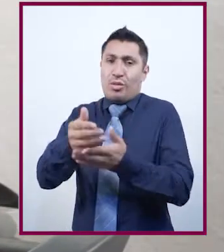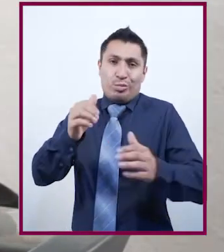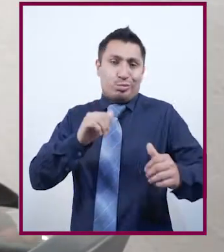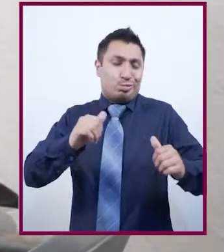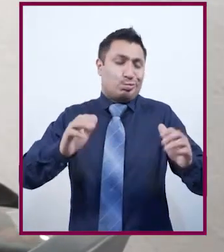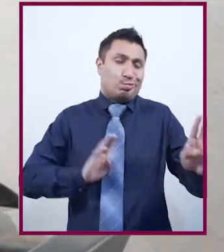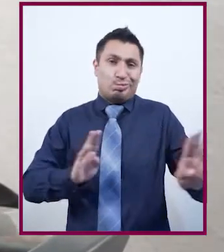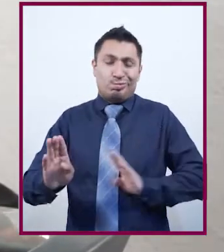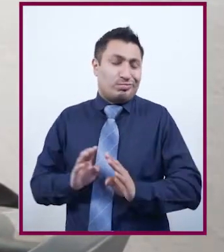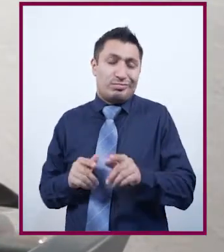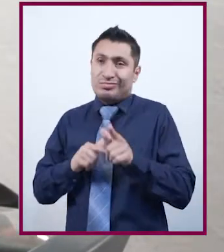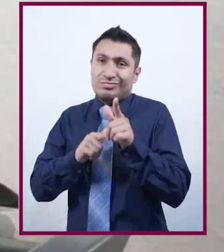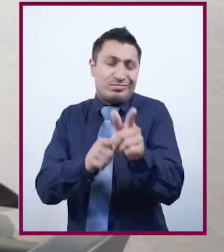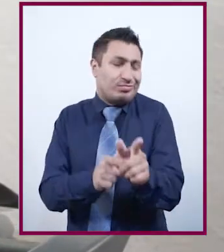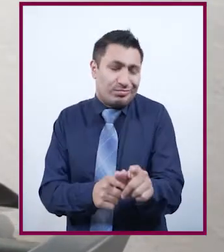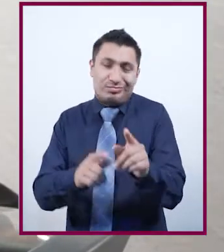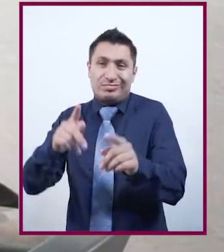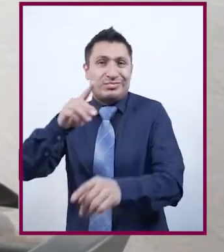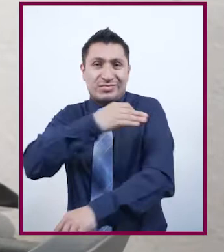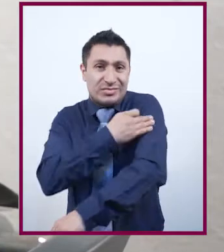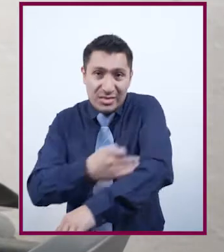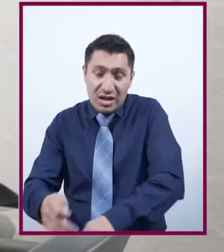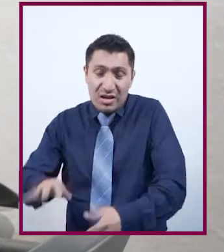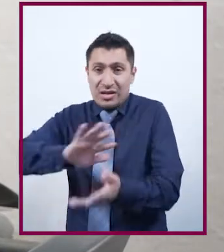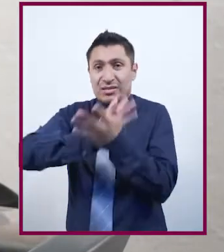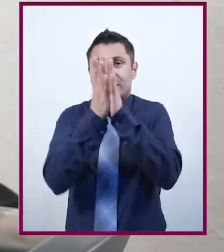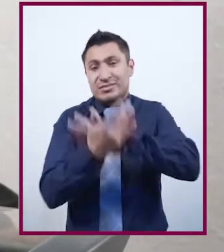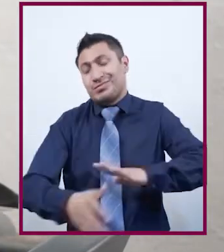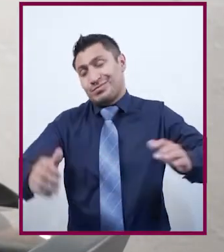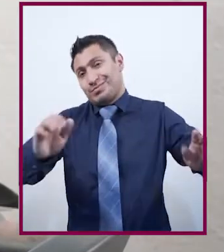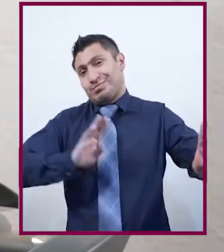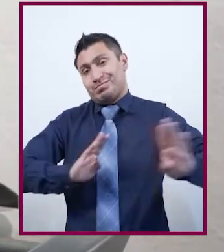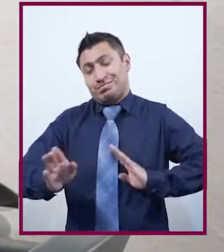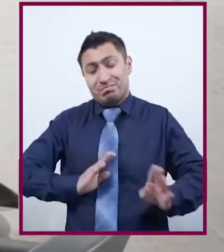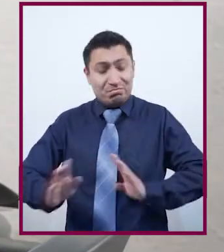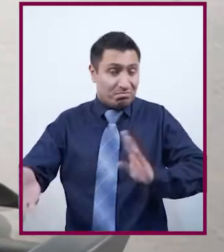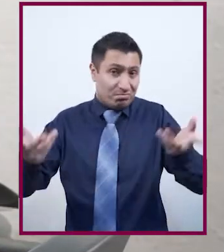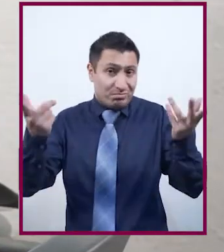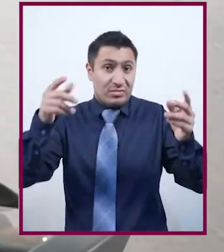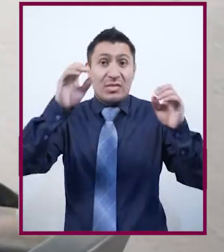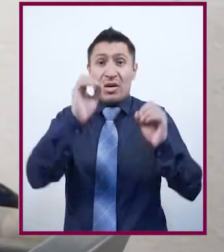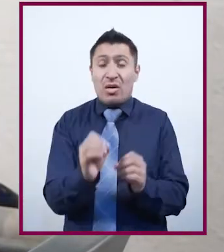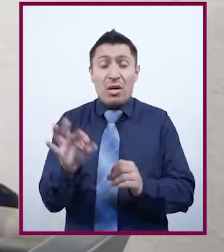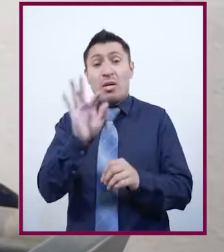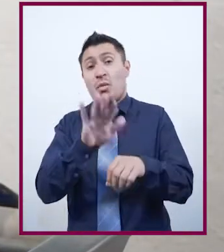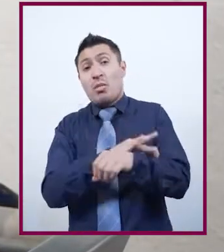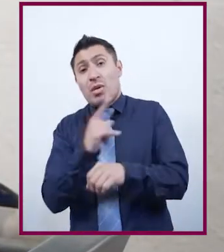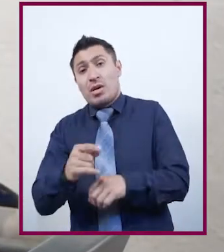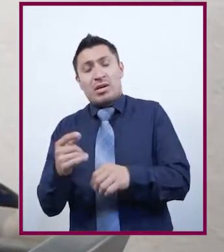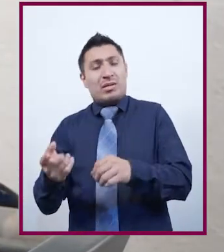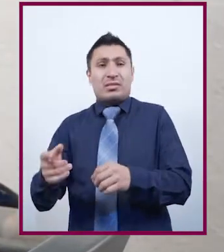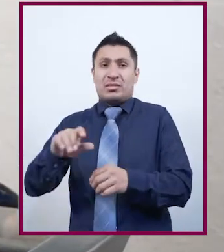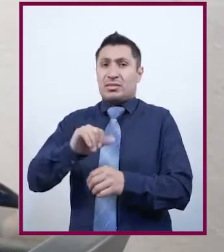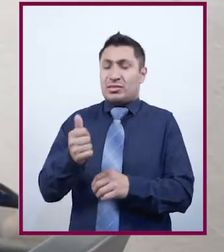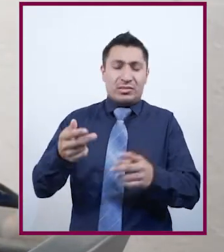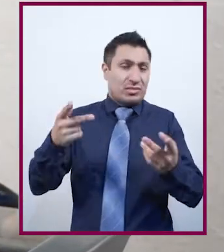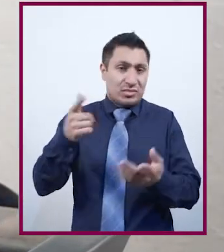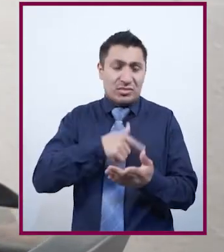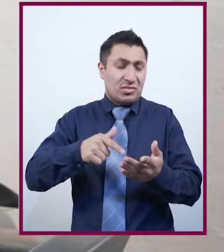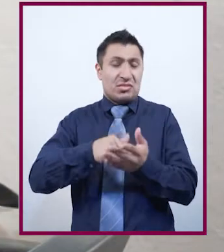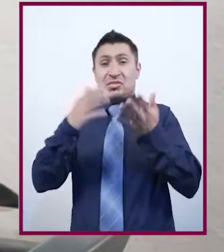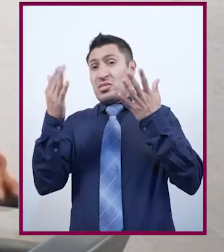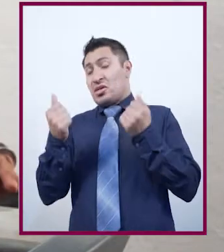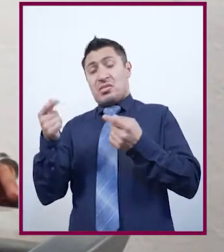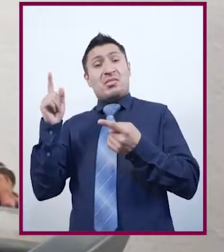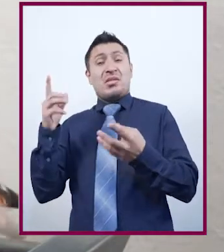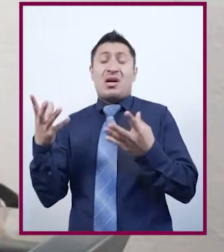tropas, ya sea siguiendo a sus padres o madres, quienes se habían convertido en soldaderas o soldados, o bien porque nadie los esperaba en ningún otro lugar y